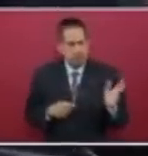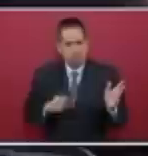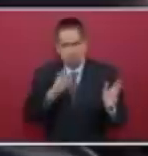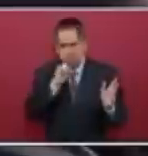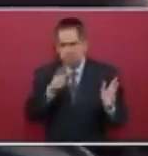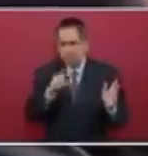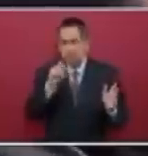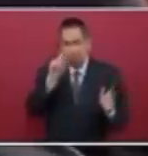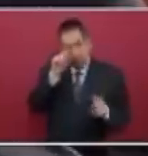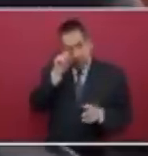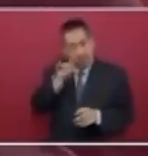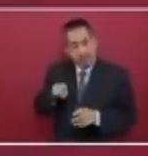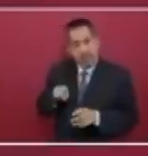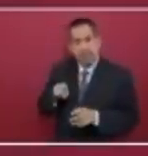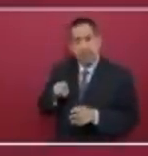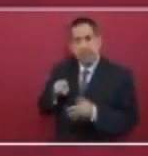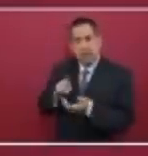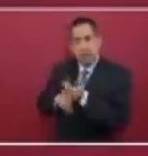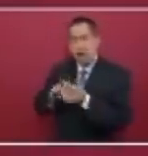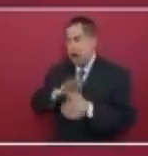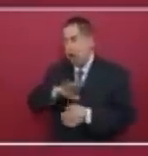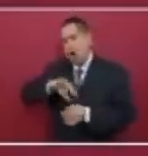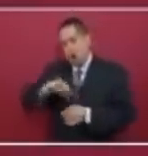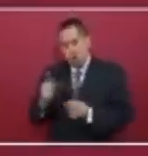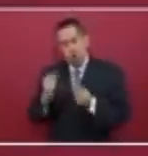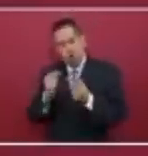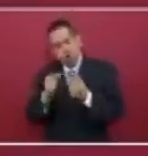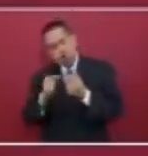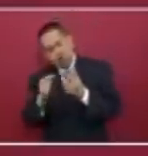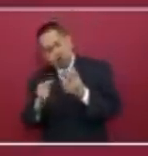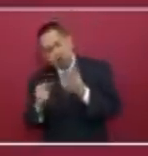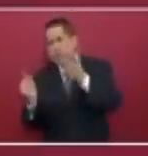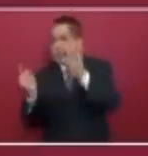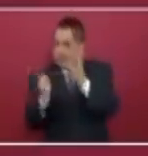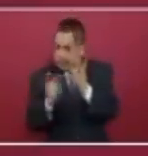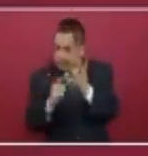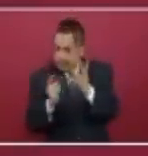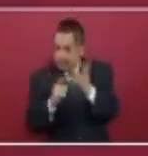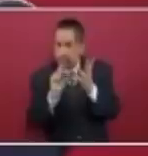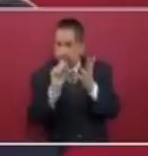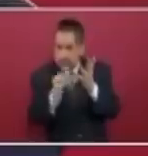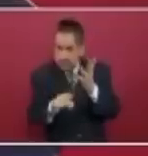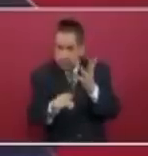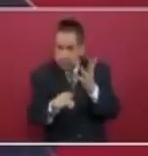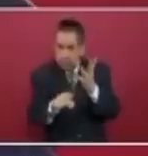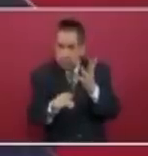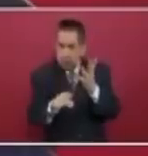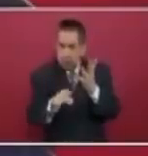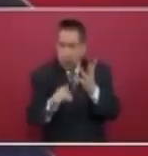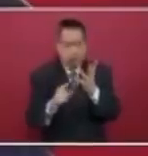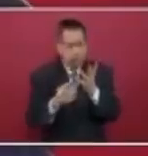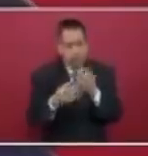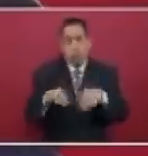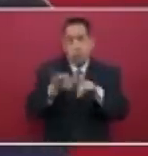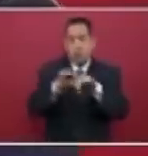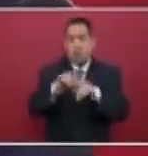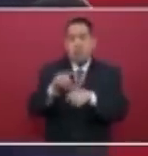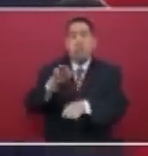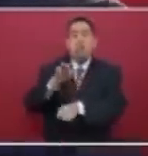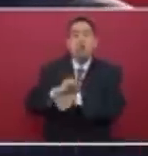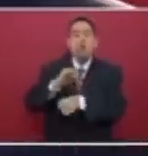también señalando de que tenemos otras prioridades una de esas pérdidas yo diría la principal es la